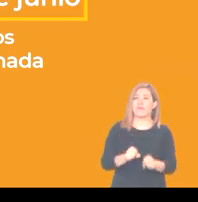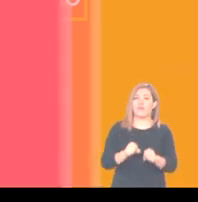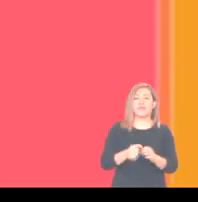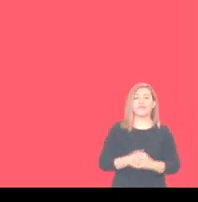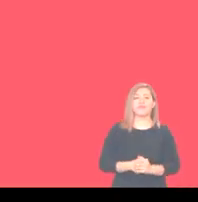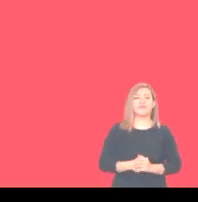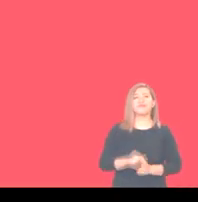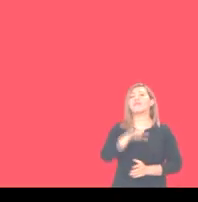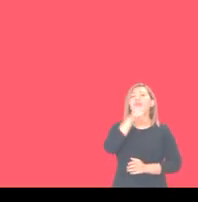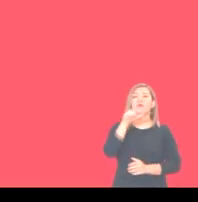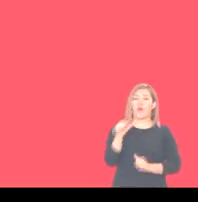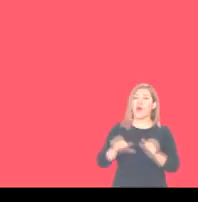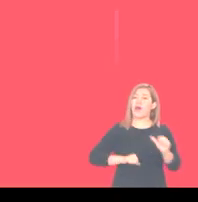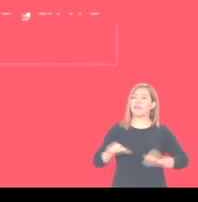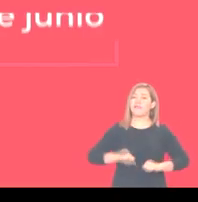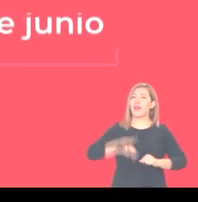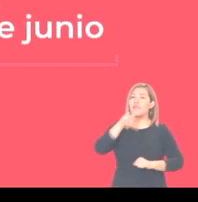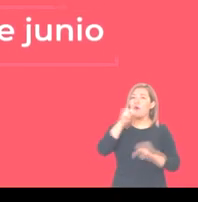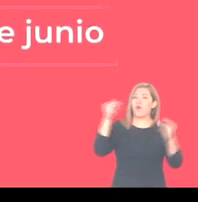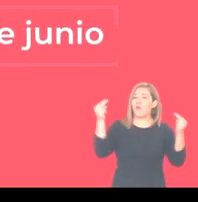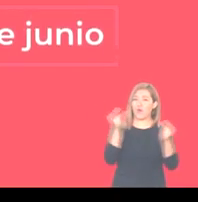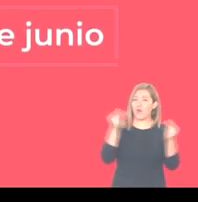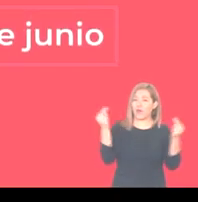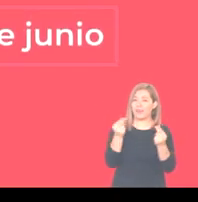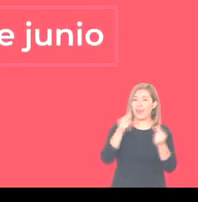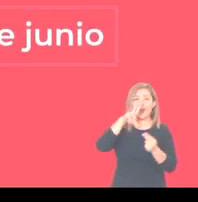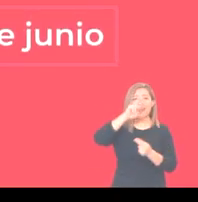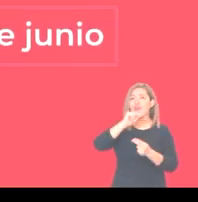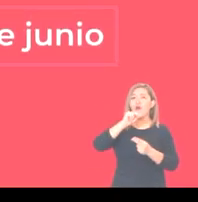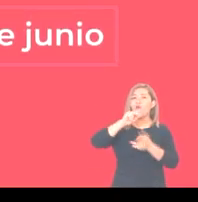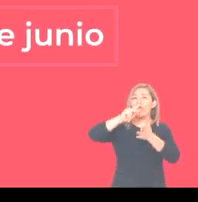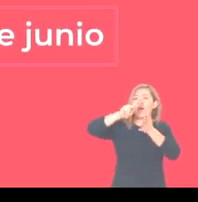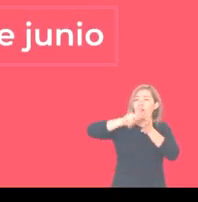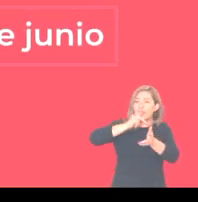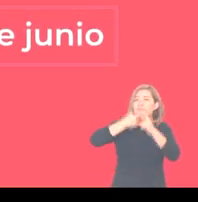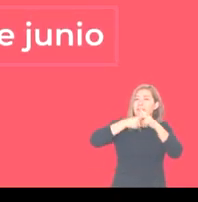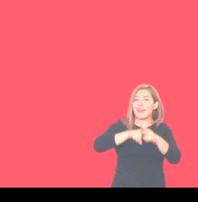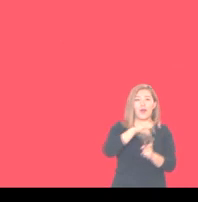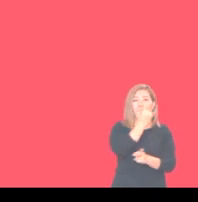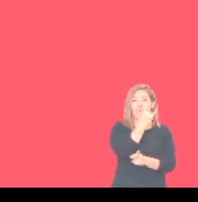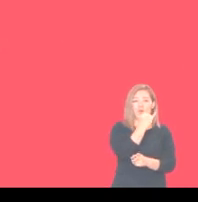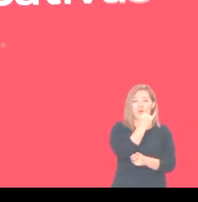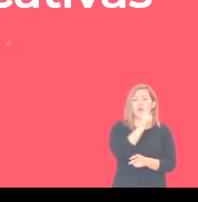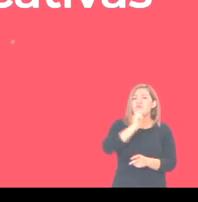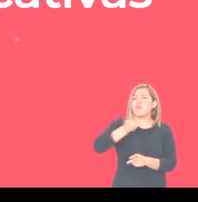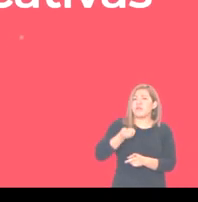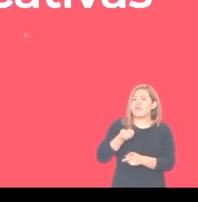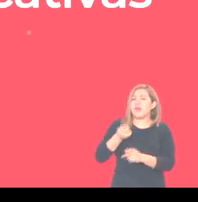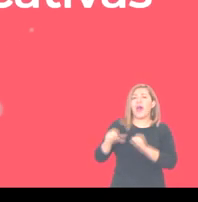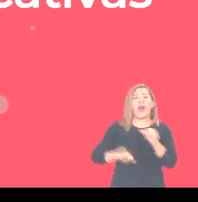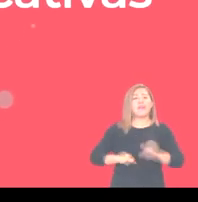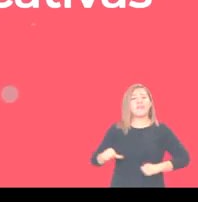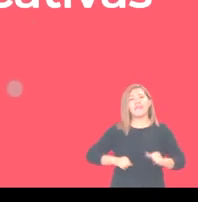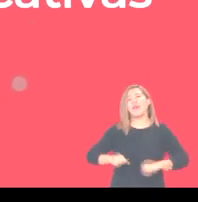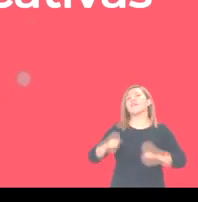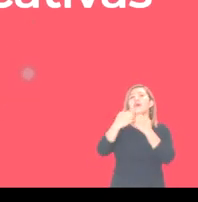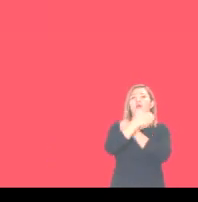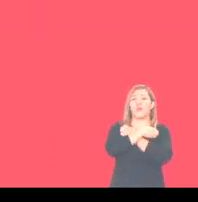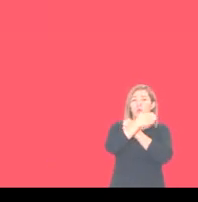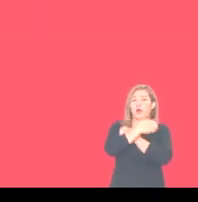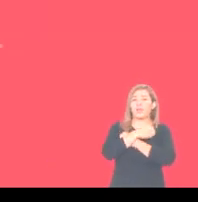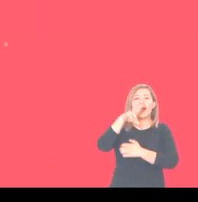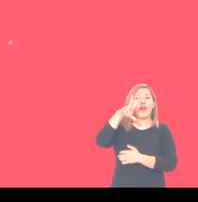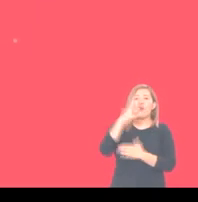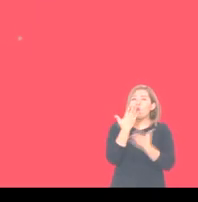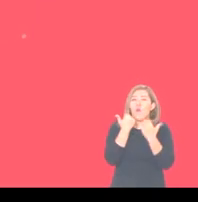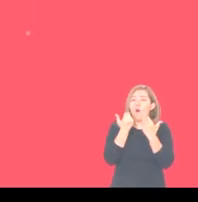segura. Las actividades no esenciales no regresan durante junio, como lo son las actividades educativas.